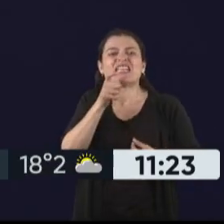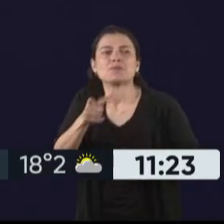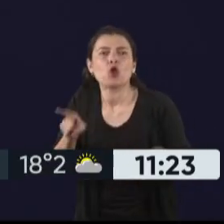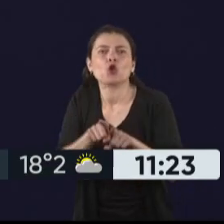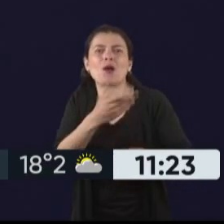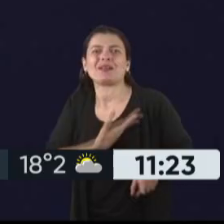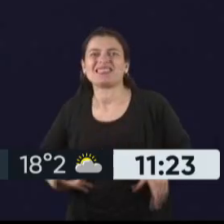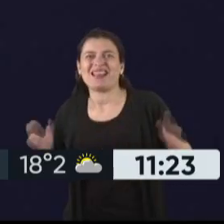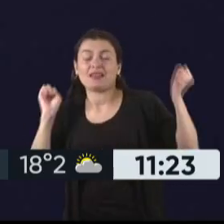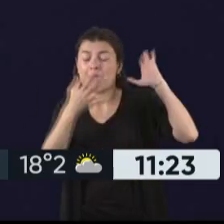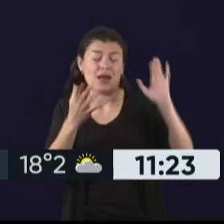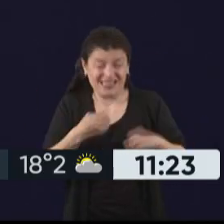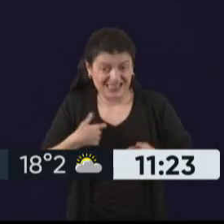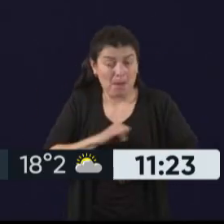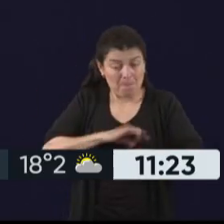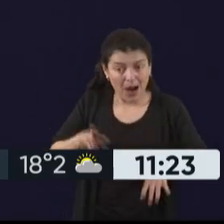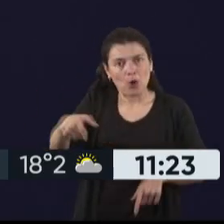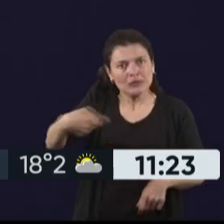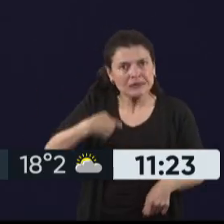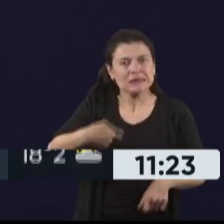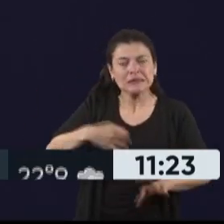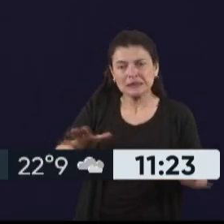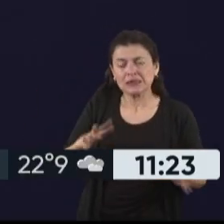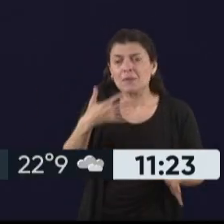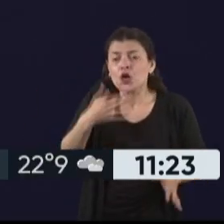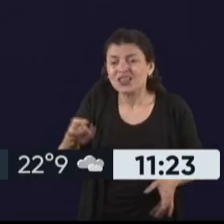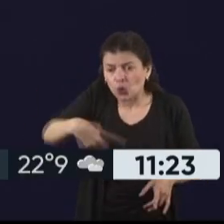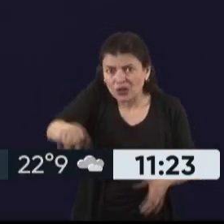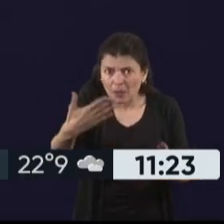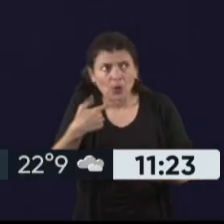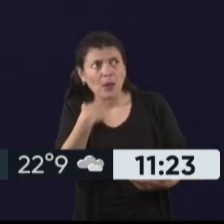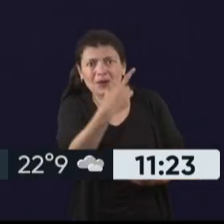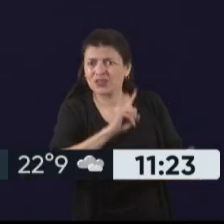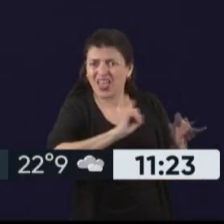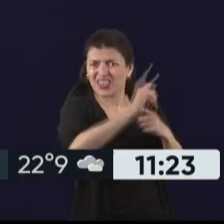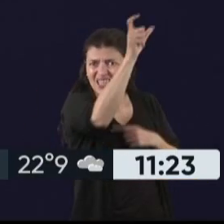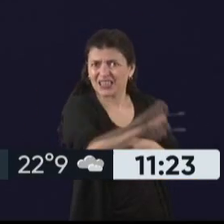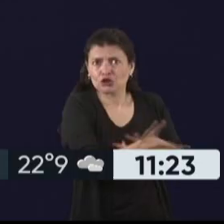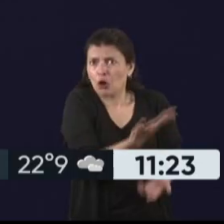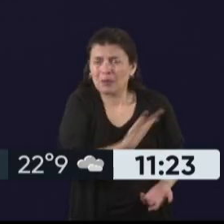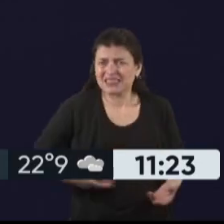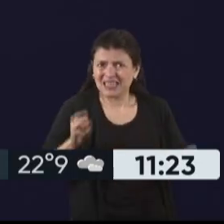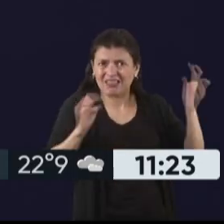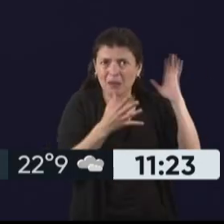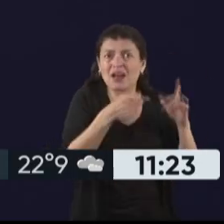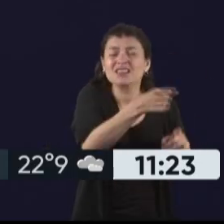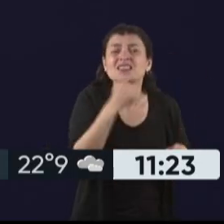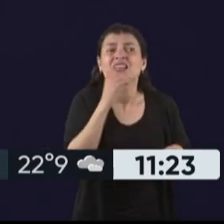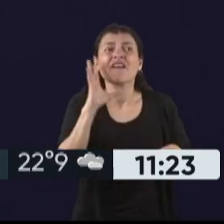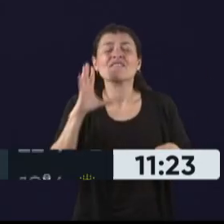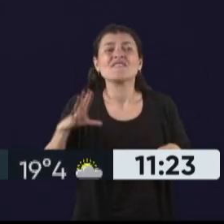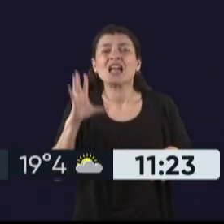que tengo que hacer, ni es lo que corresponde tampoco, entiendo que se la pueden preguntar y él las va a explicar si es que algo quedó sin